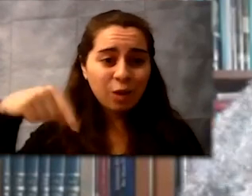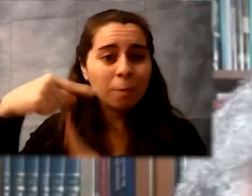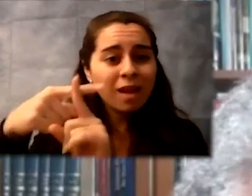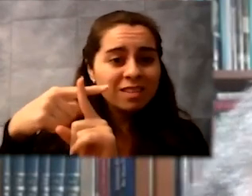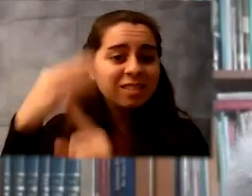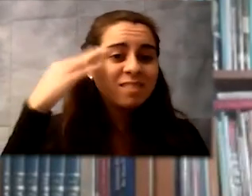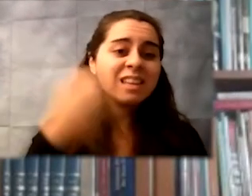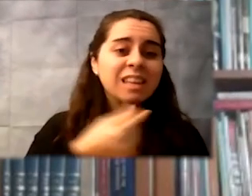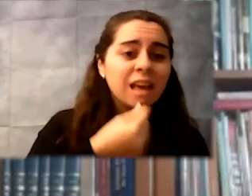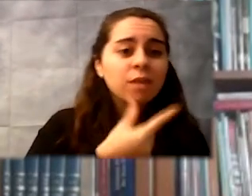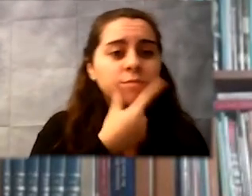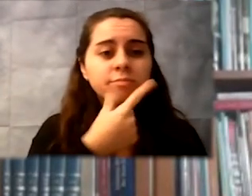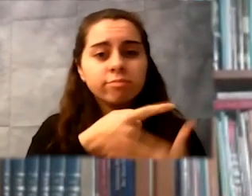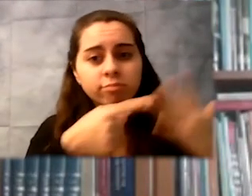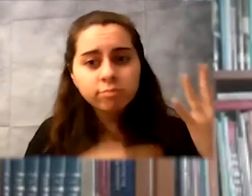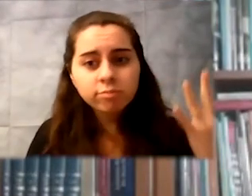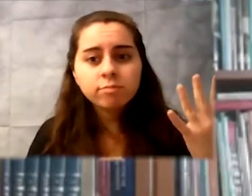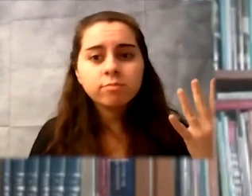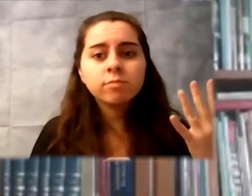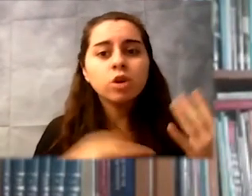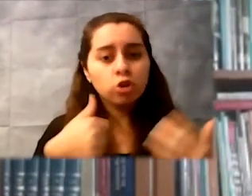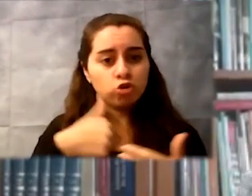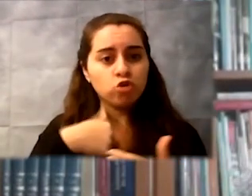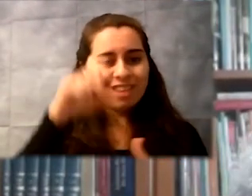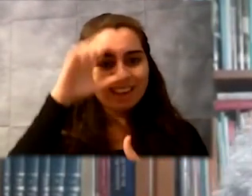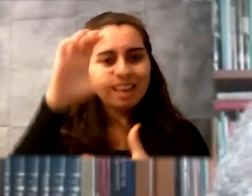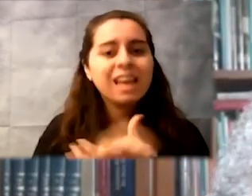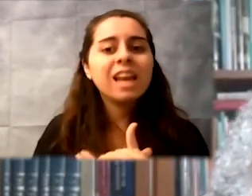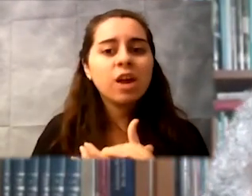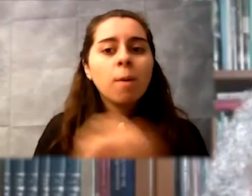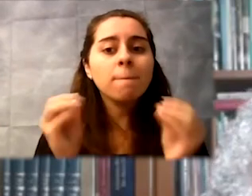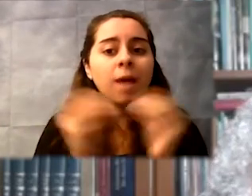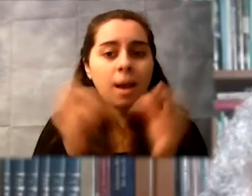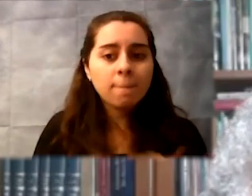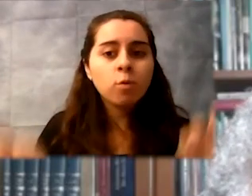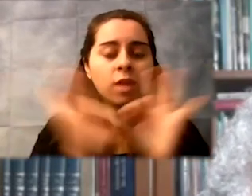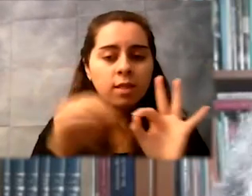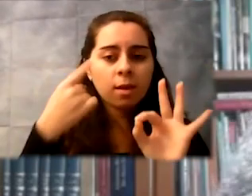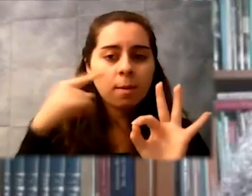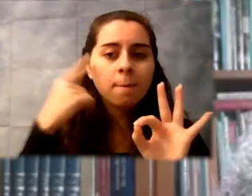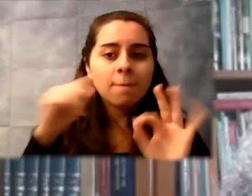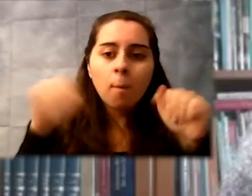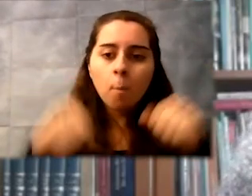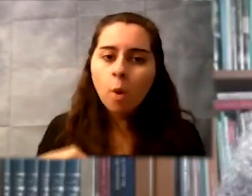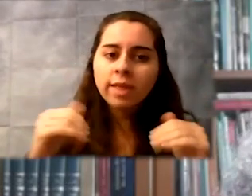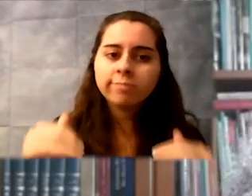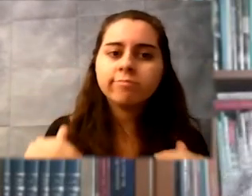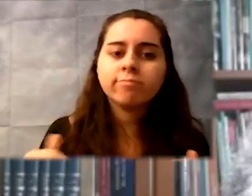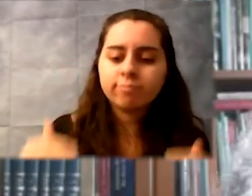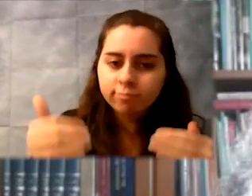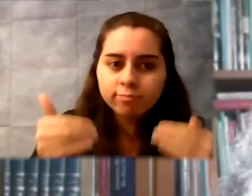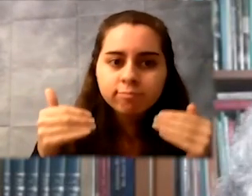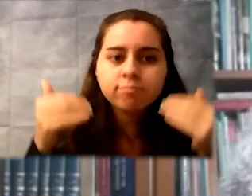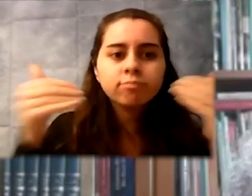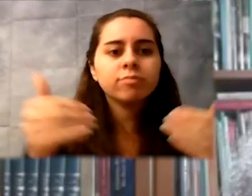desde entonces hasta ahora he sido una persona que creo que la clave para avanzar está en reconocer las diversidades, no